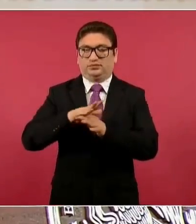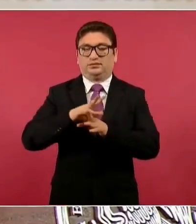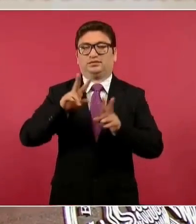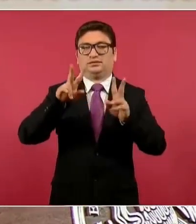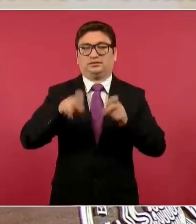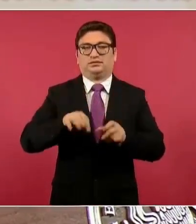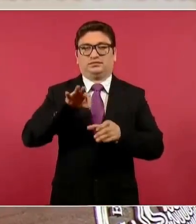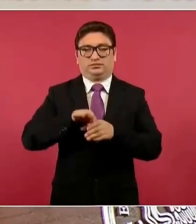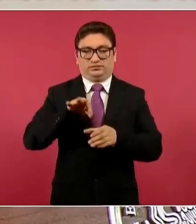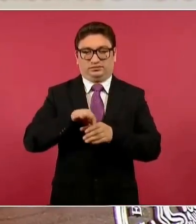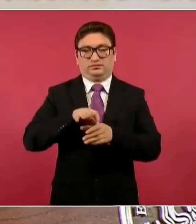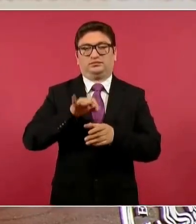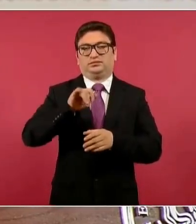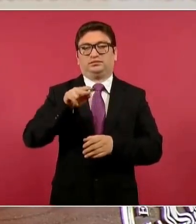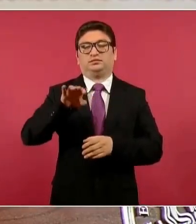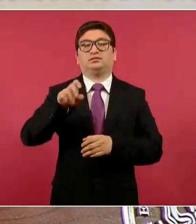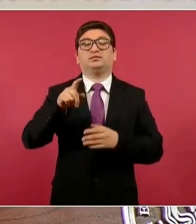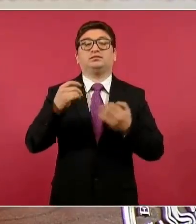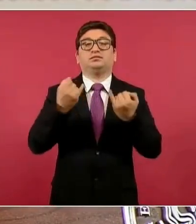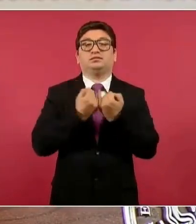la reforma a la